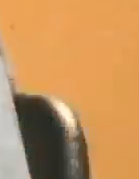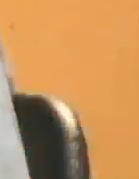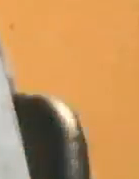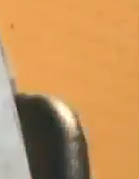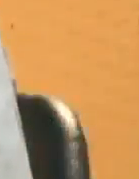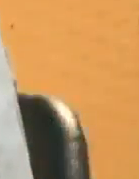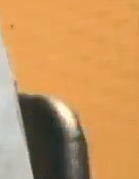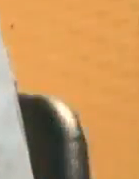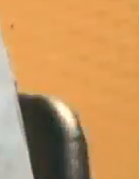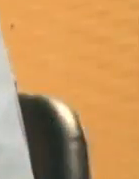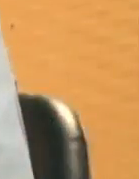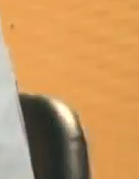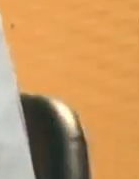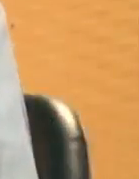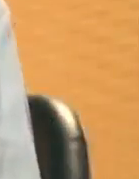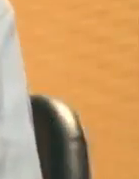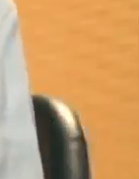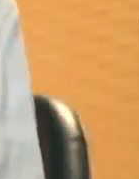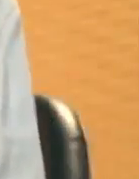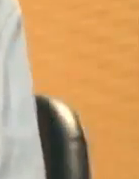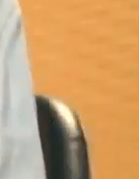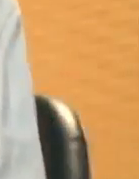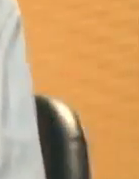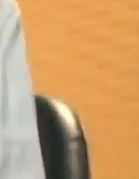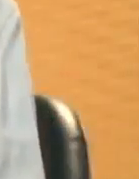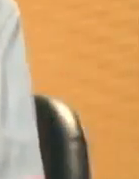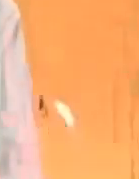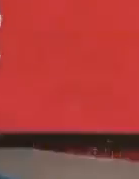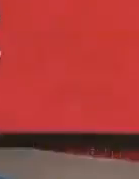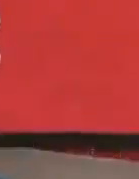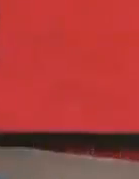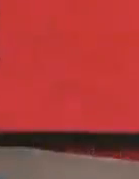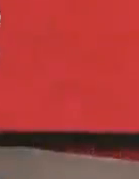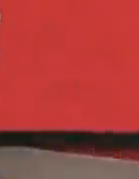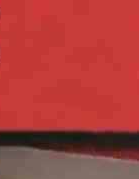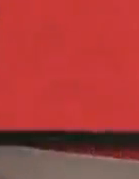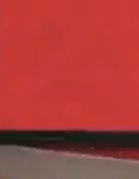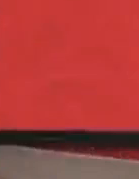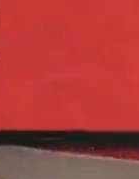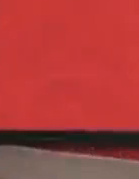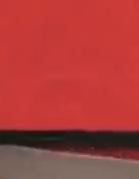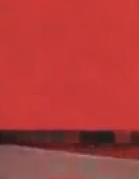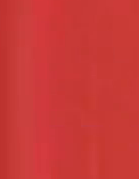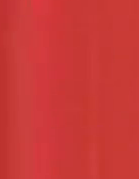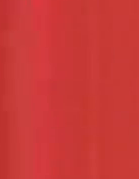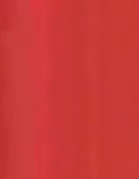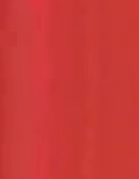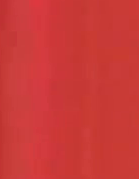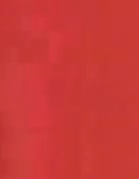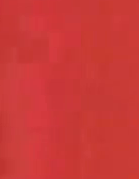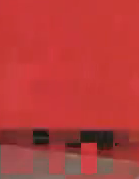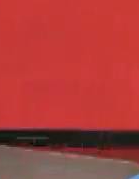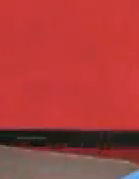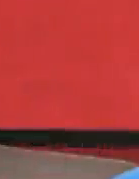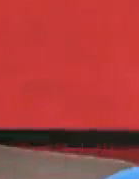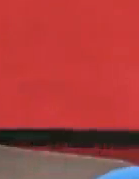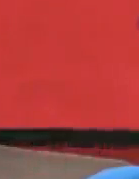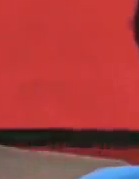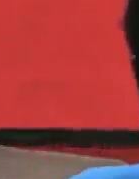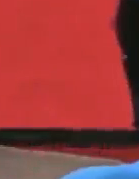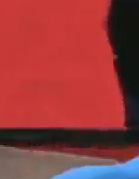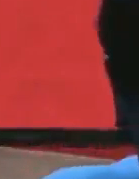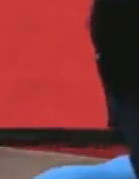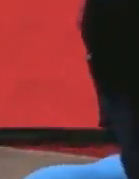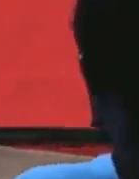silencio. No obstante, es un perro. En las aguas del sueño viajan